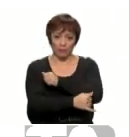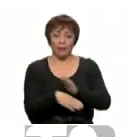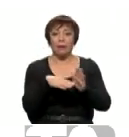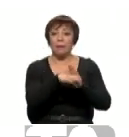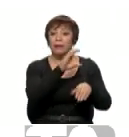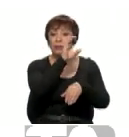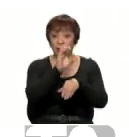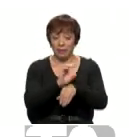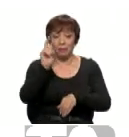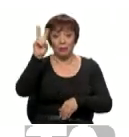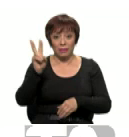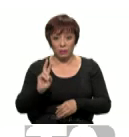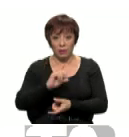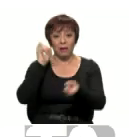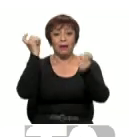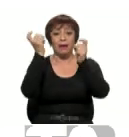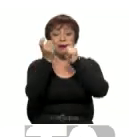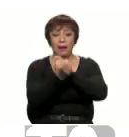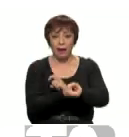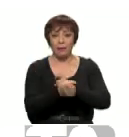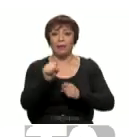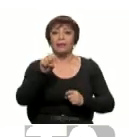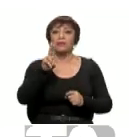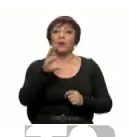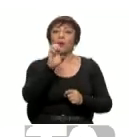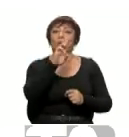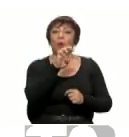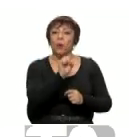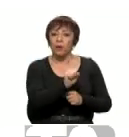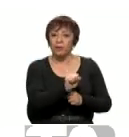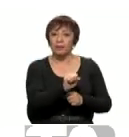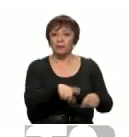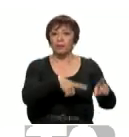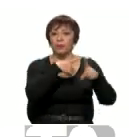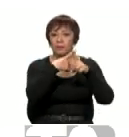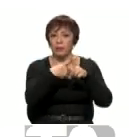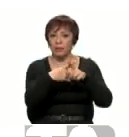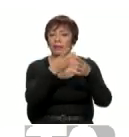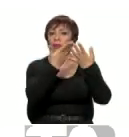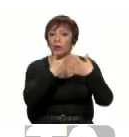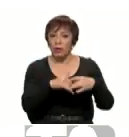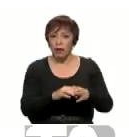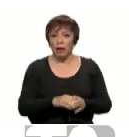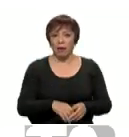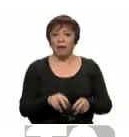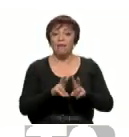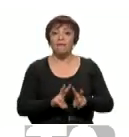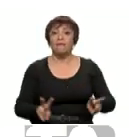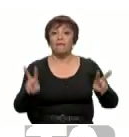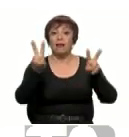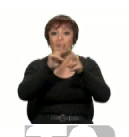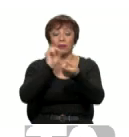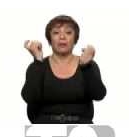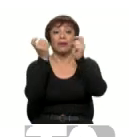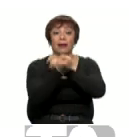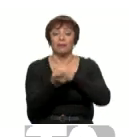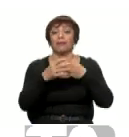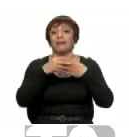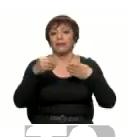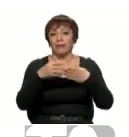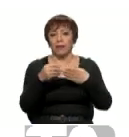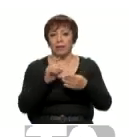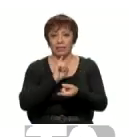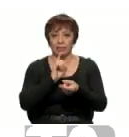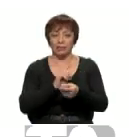a su vez convertía los bolívares en sucres multiplicando exponencialmente el valor original en dólares los sucres eran